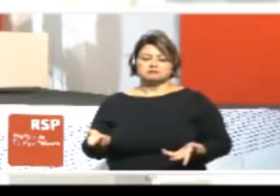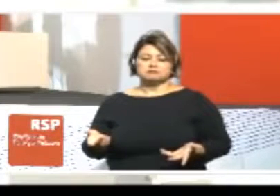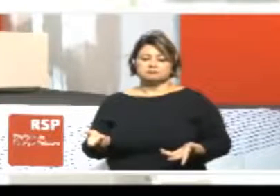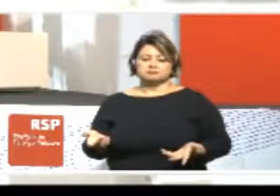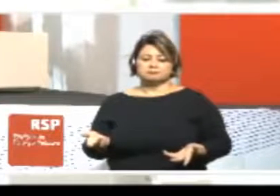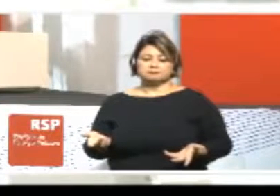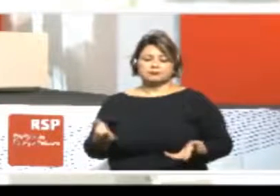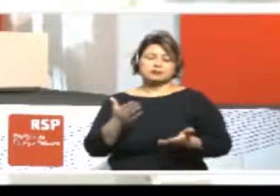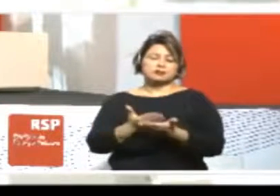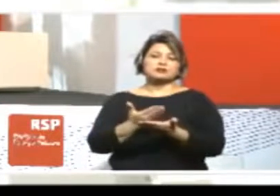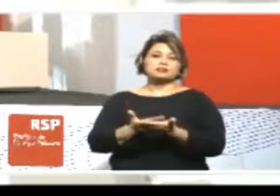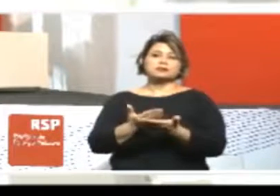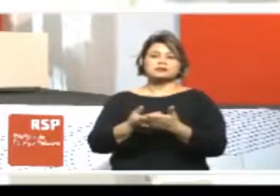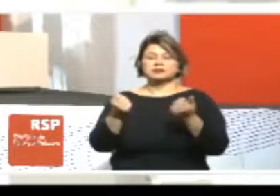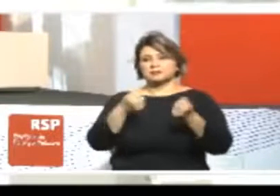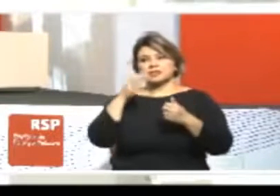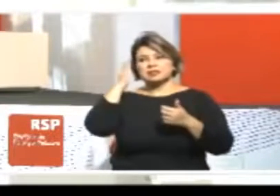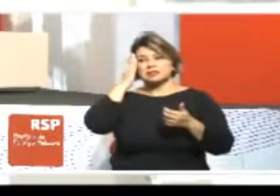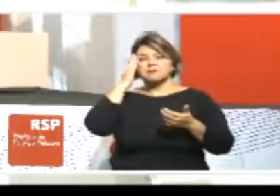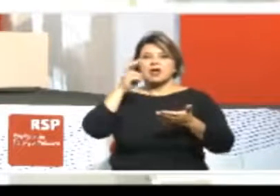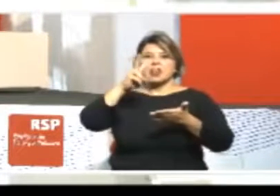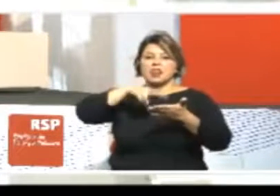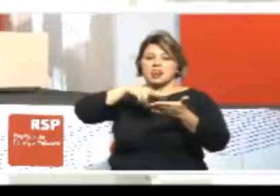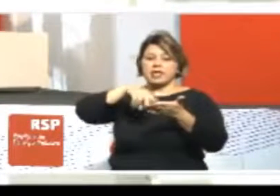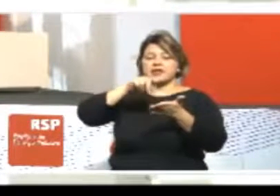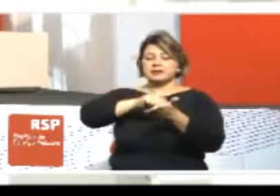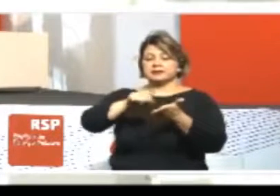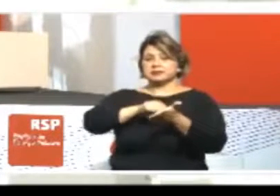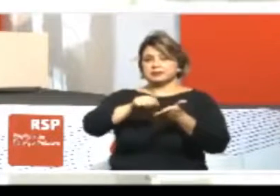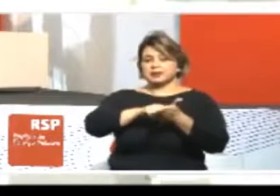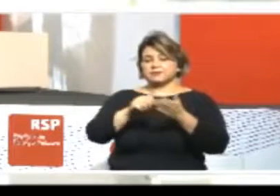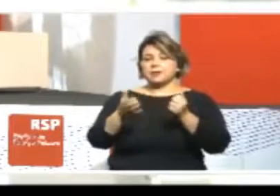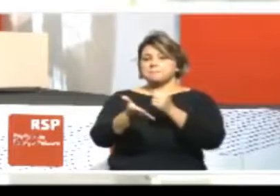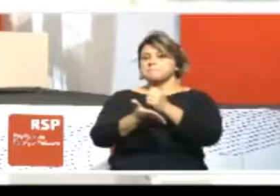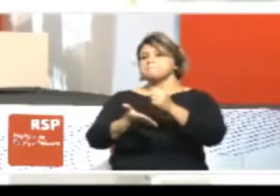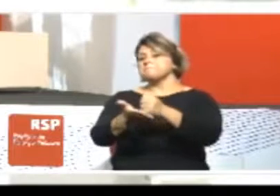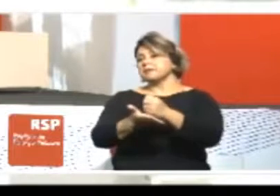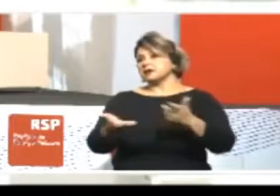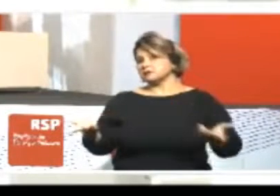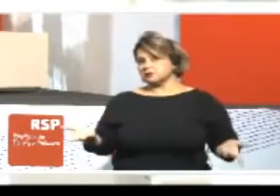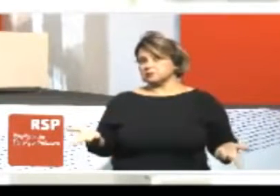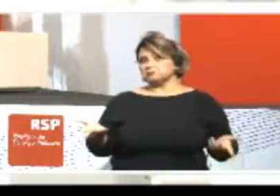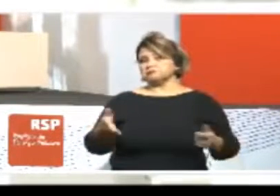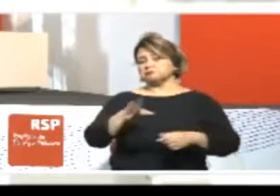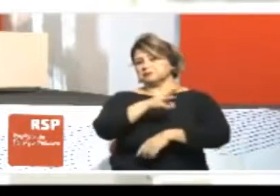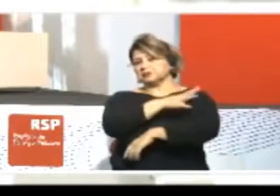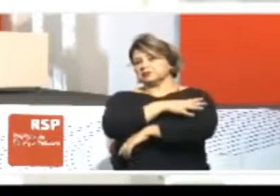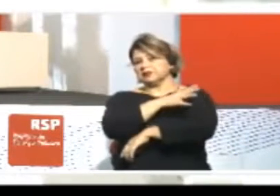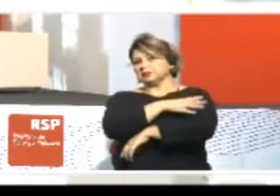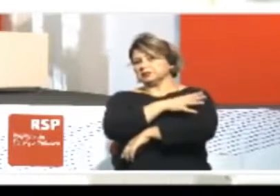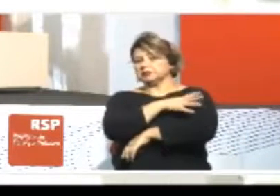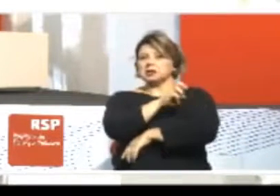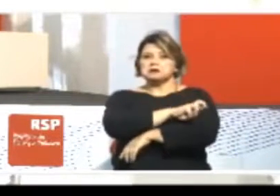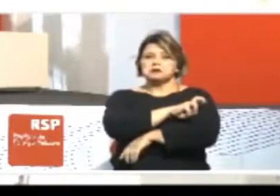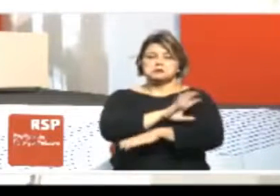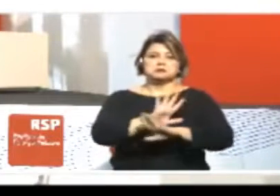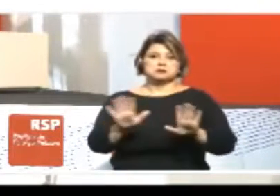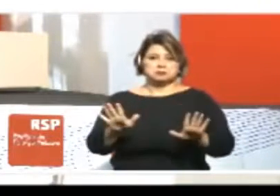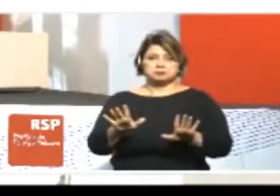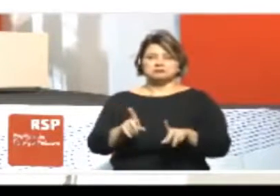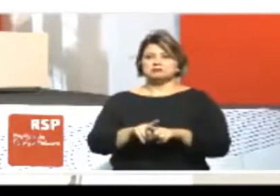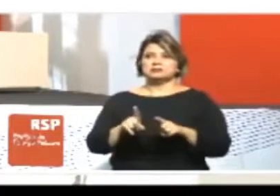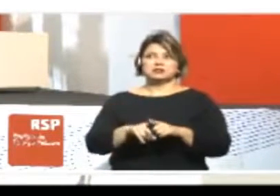no, tengo primaria completa. Pues yo les creo, pero yo sé que eso ya son datos inflados. El 31% solamente tiene